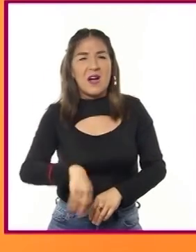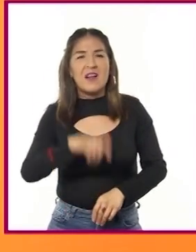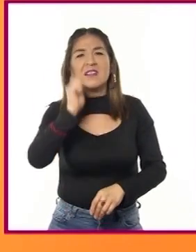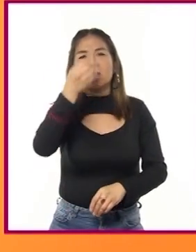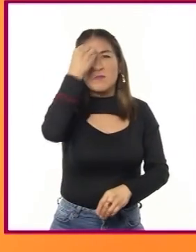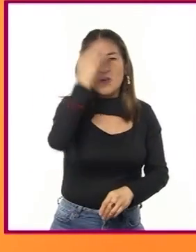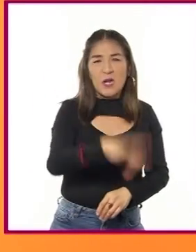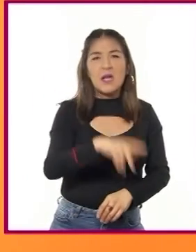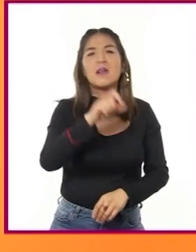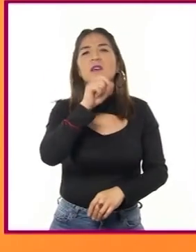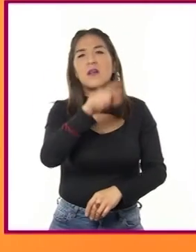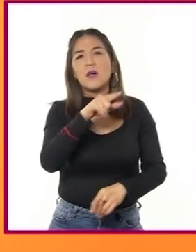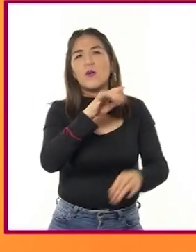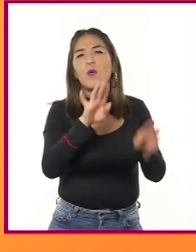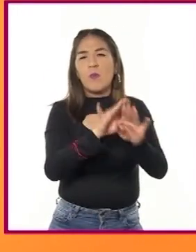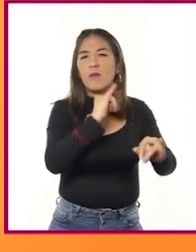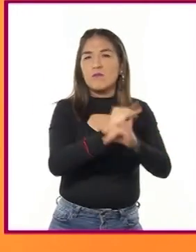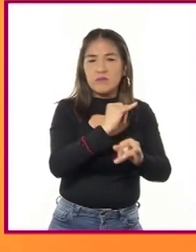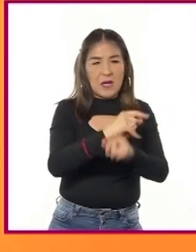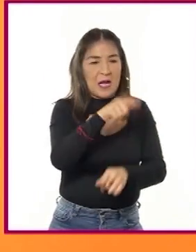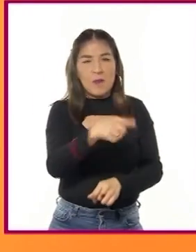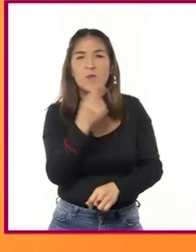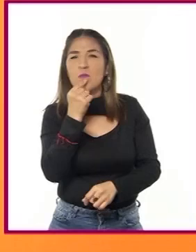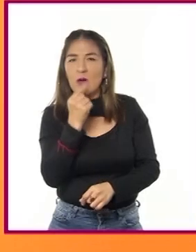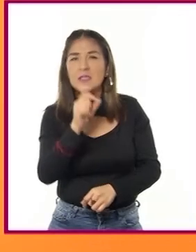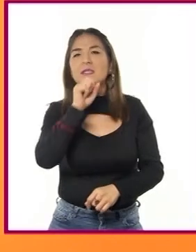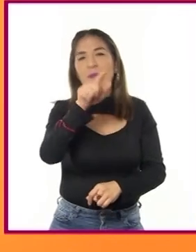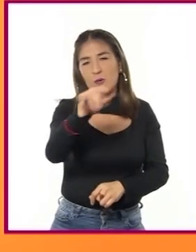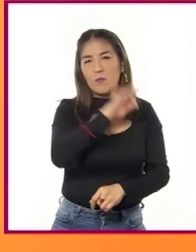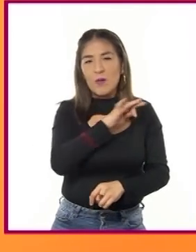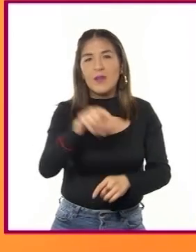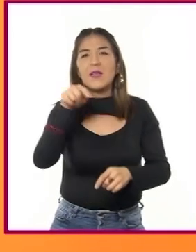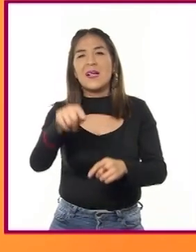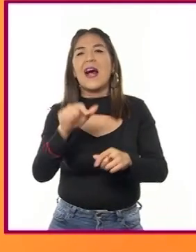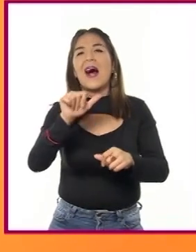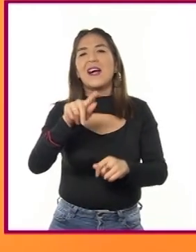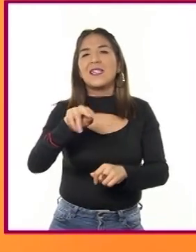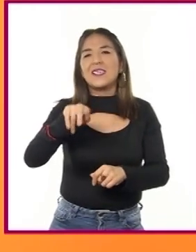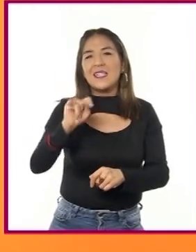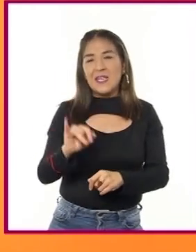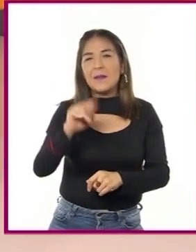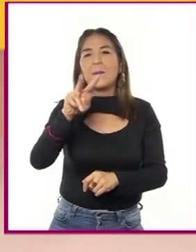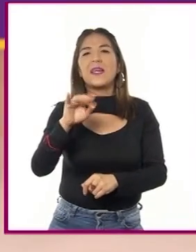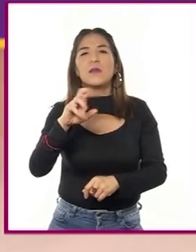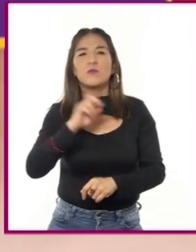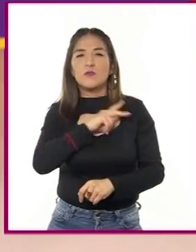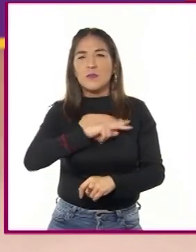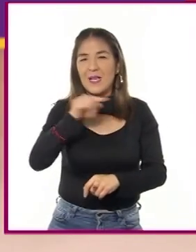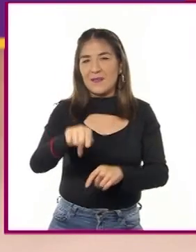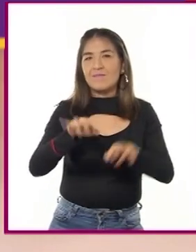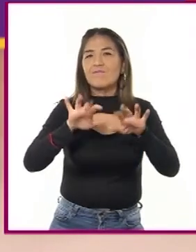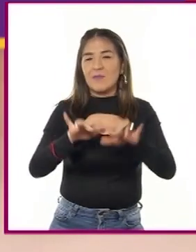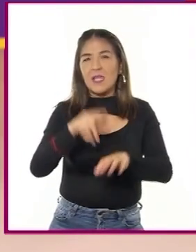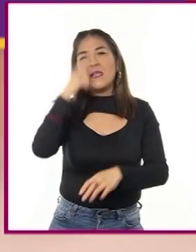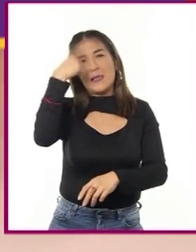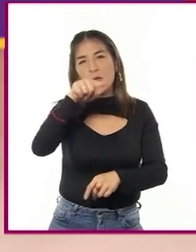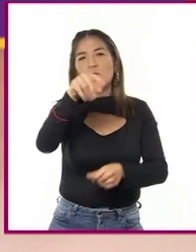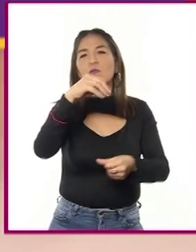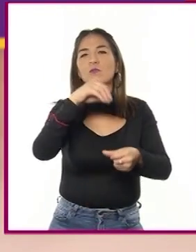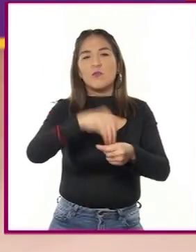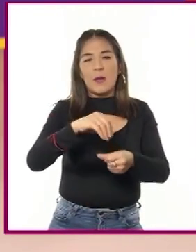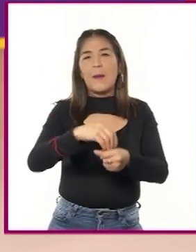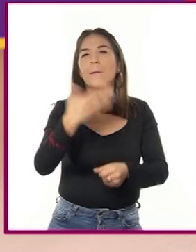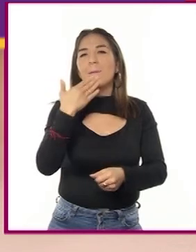adversa a la policía cibernética y, por supuesto, tener una buena seguridad en sus contraseñas. Hemos llegado al final